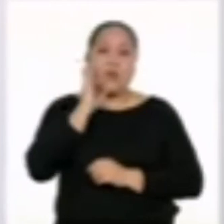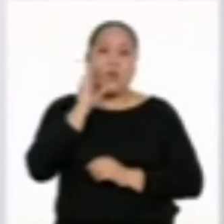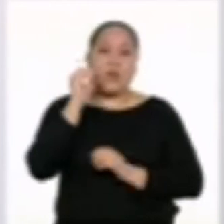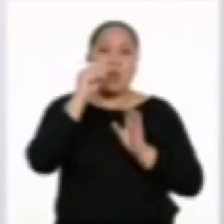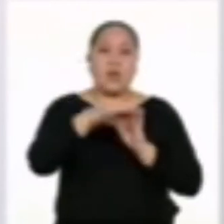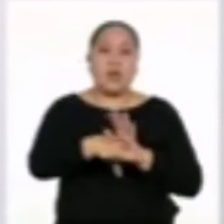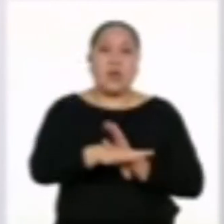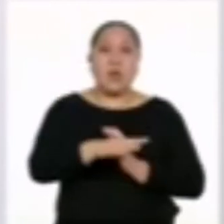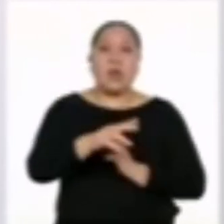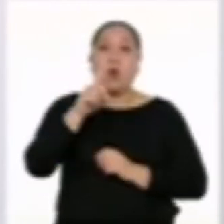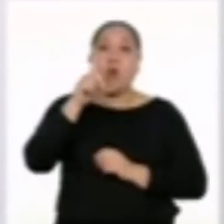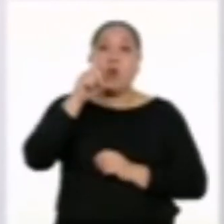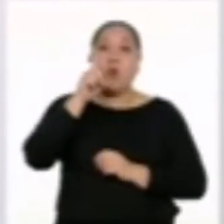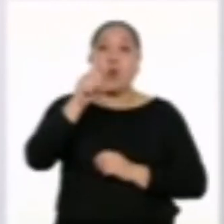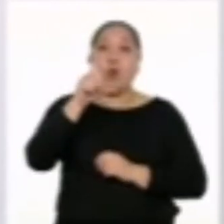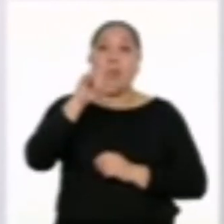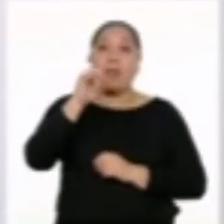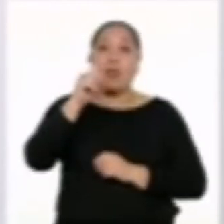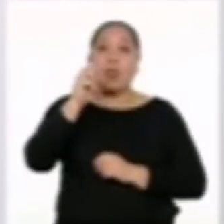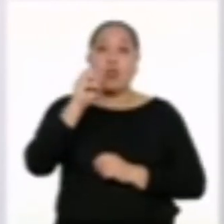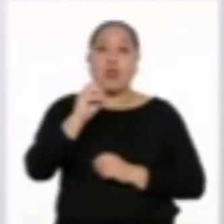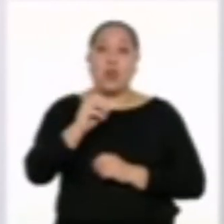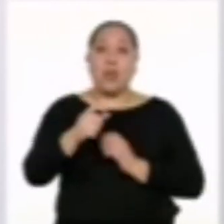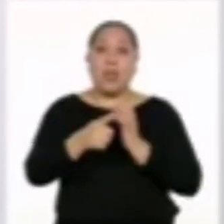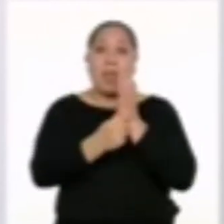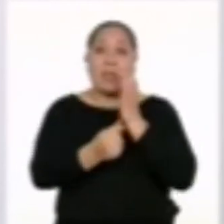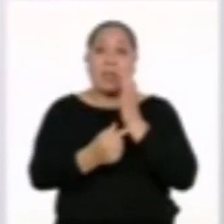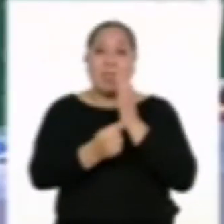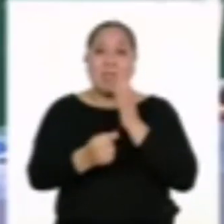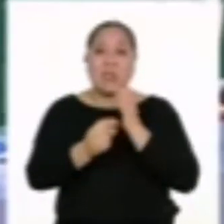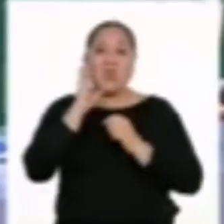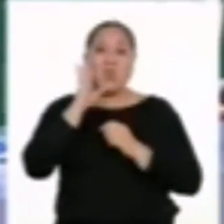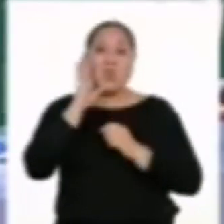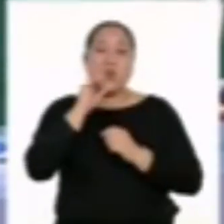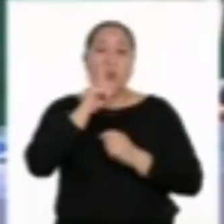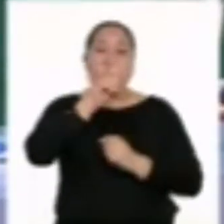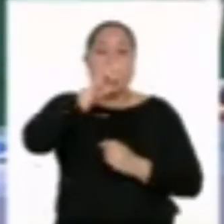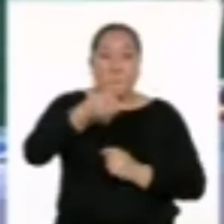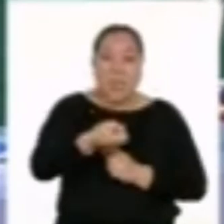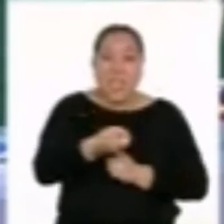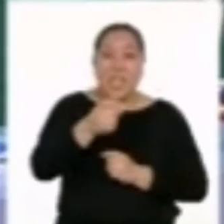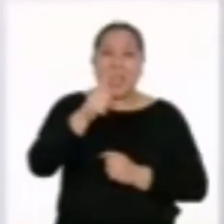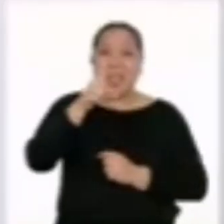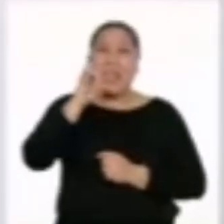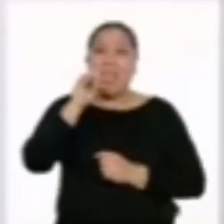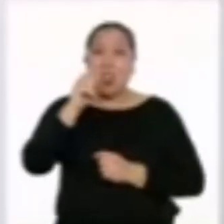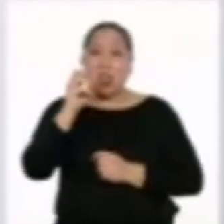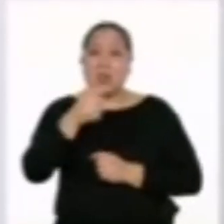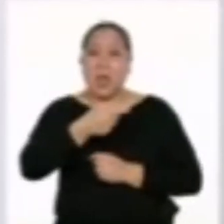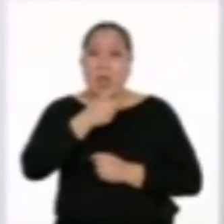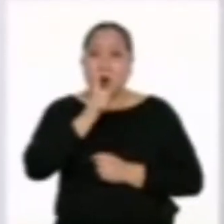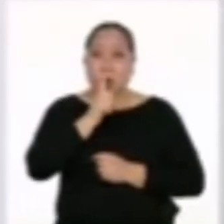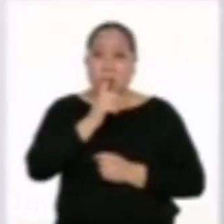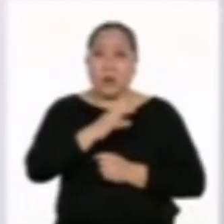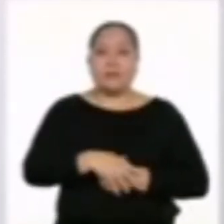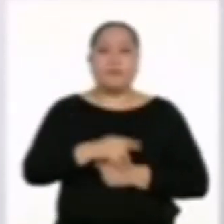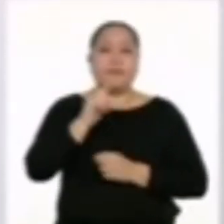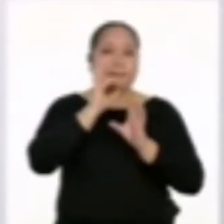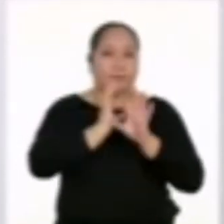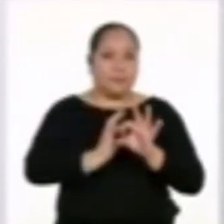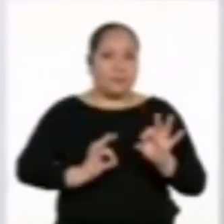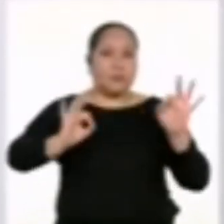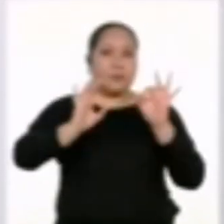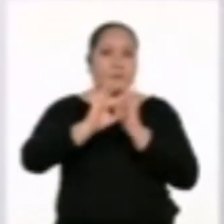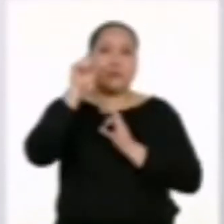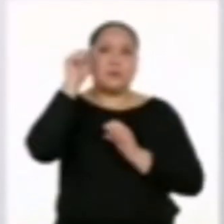aceite usado a la cañería están contaminando 1000 litros de agua? ¡Wow! No tenía idea. Lo importante es que tú